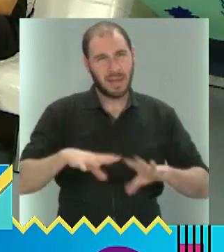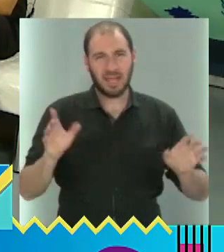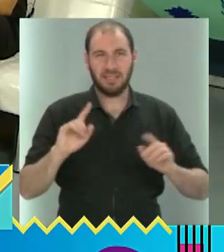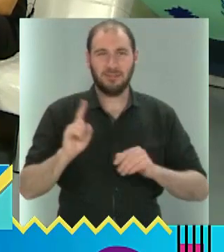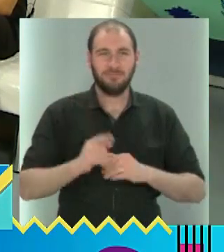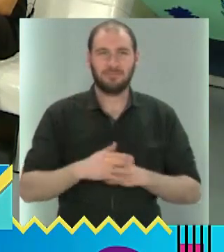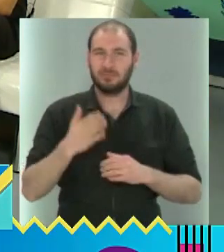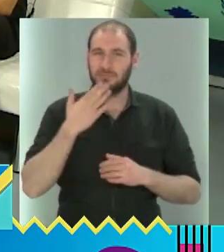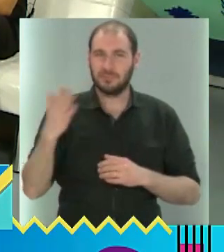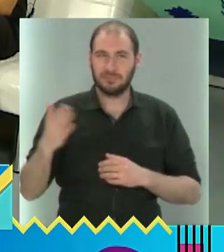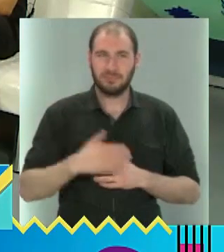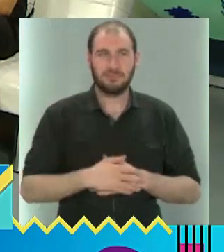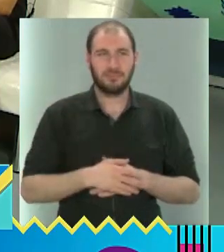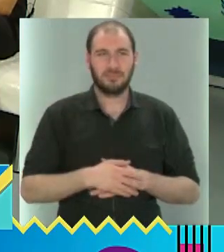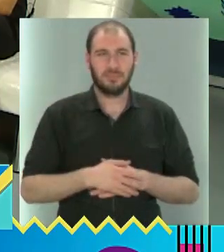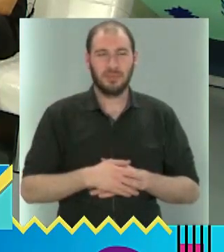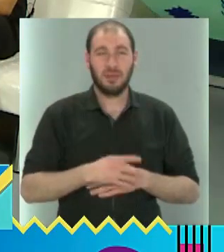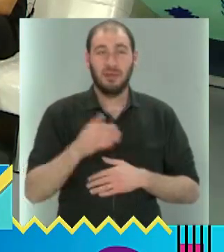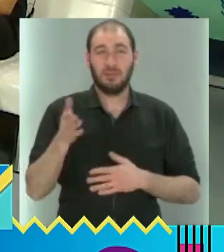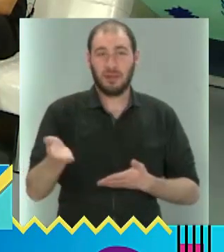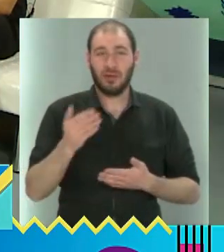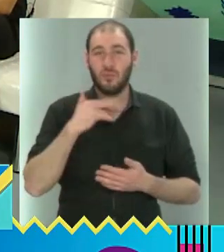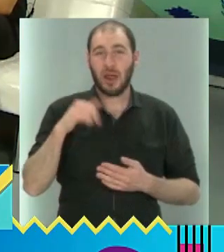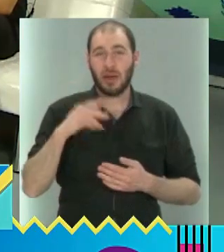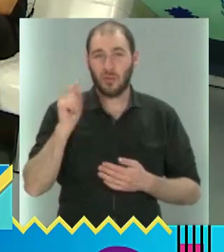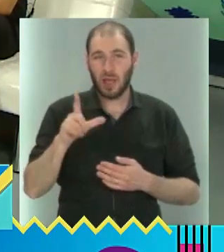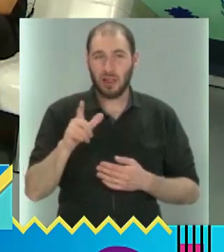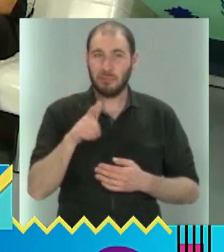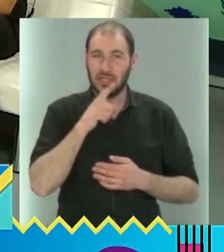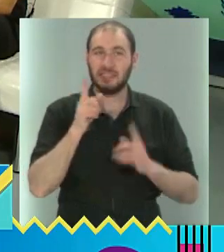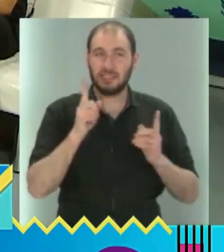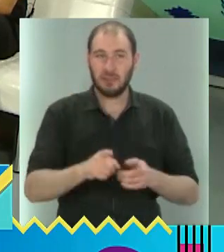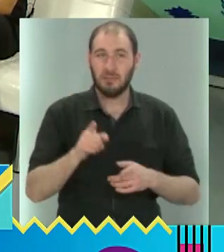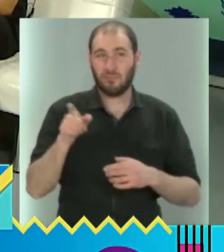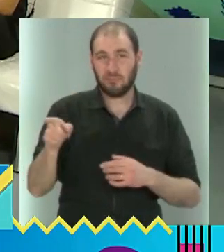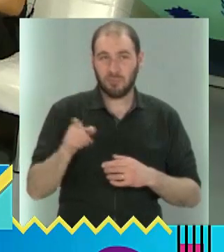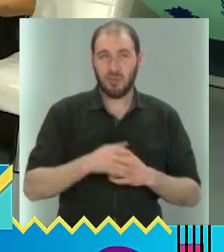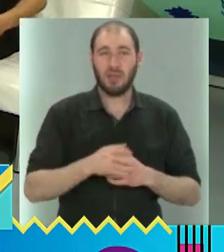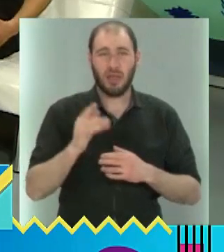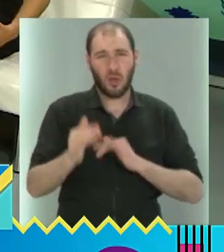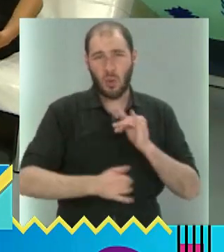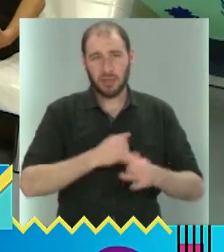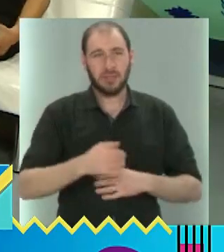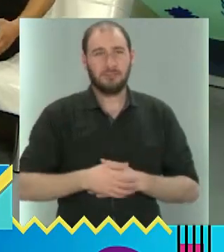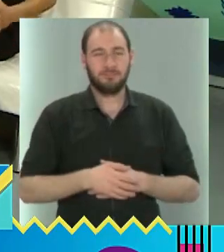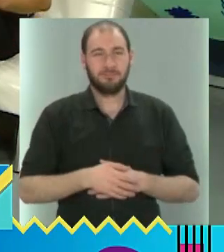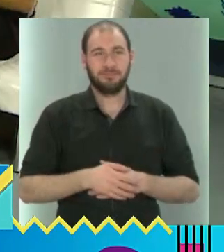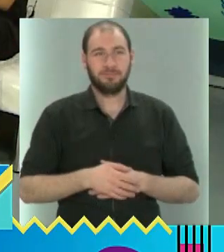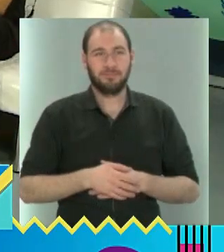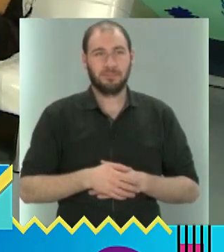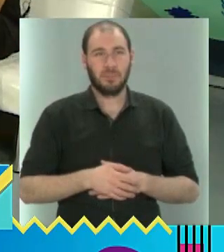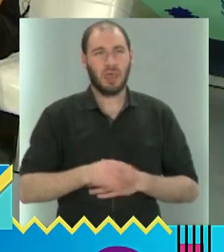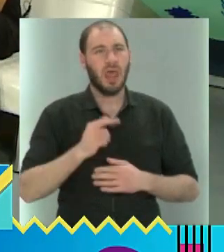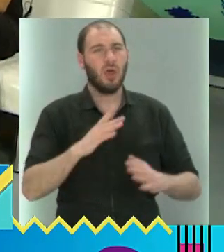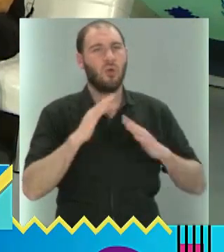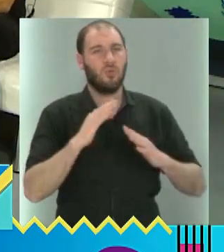eso. Muchas gracias, Edgardo. Juan Manuel, supongo que también por aquel lado hay explicaciones. En realidad en el Kung